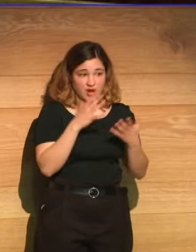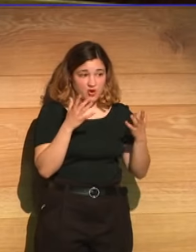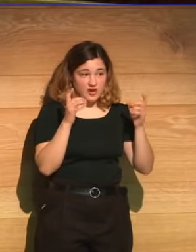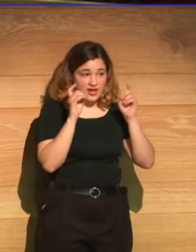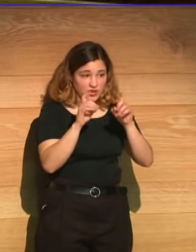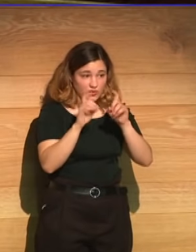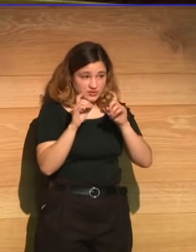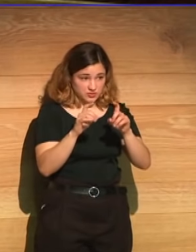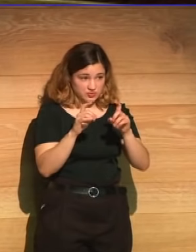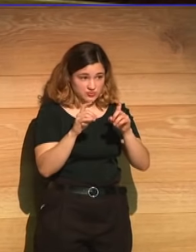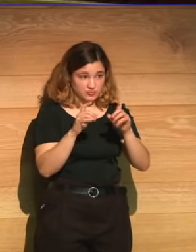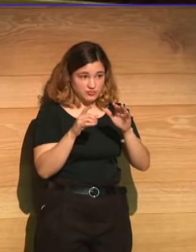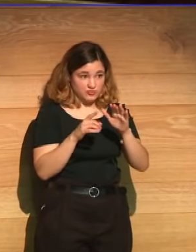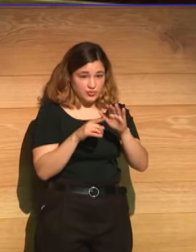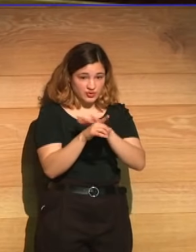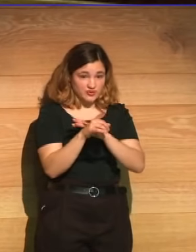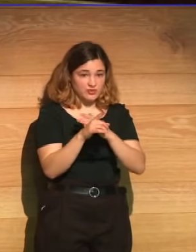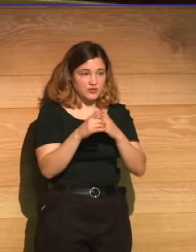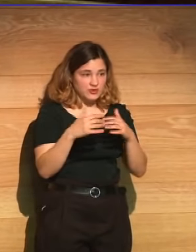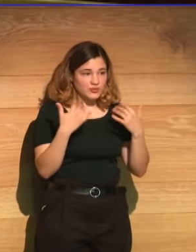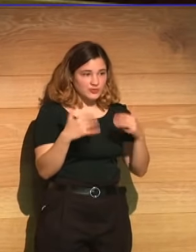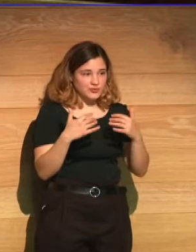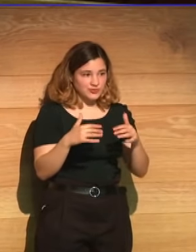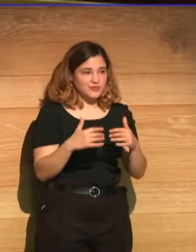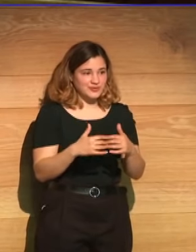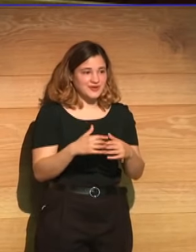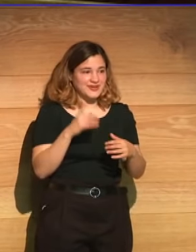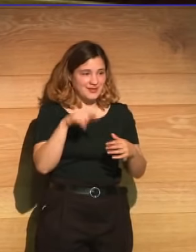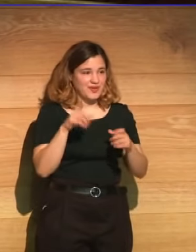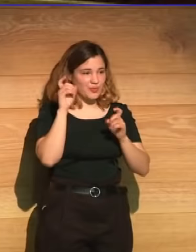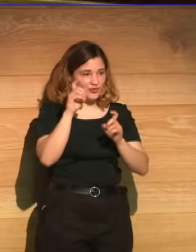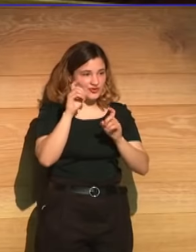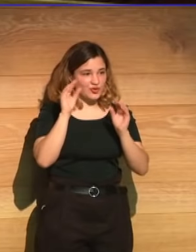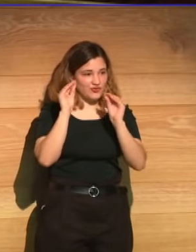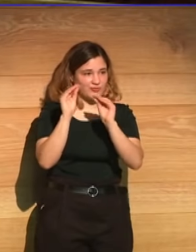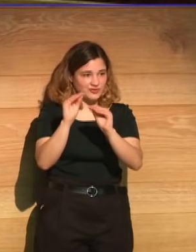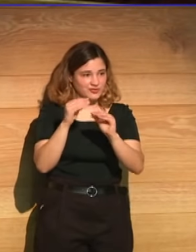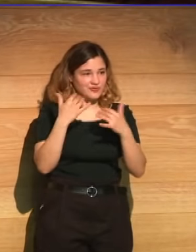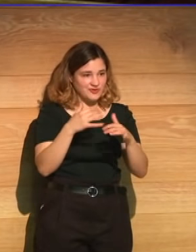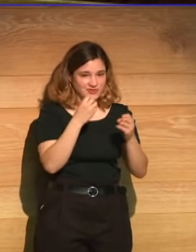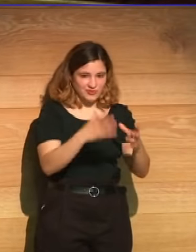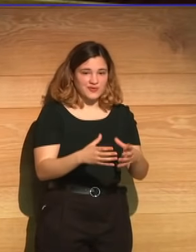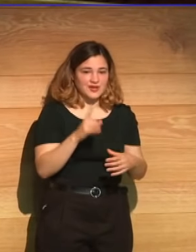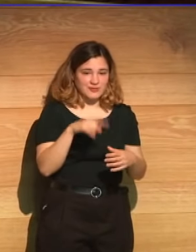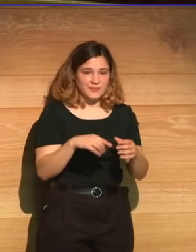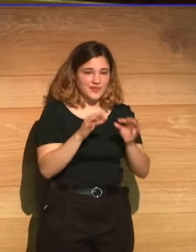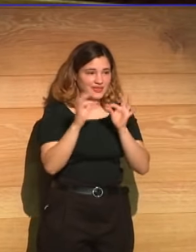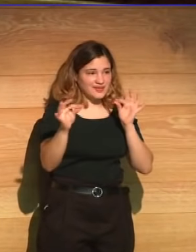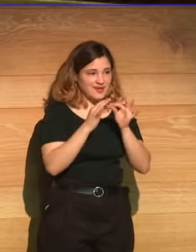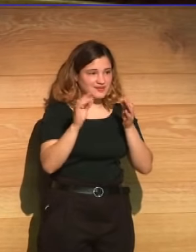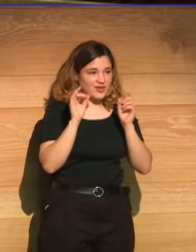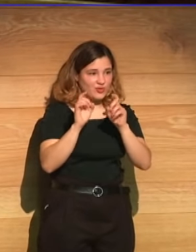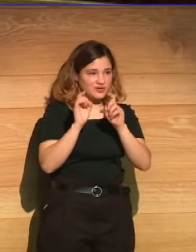sido encomiable y el compromiso del profesorado. Y que la educación a distancia, a través de medios digitales, nos ha mostrado un